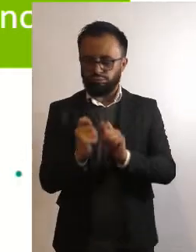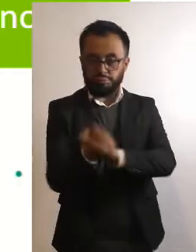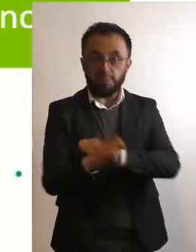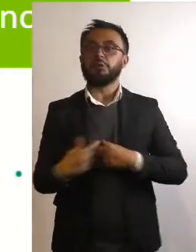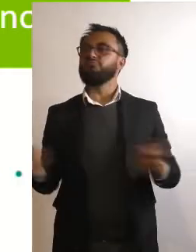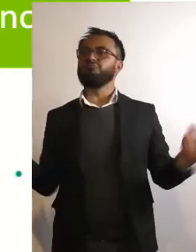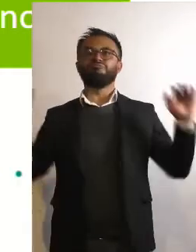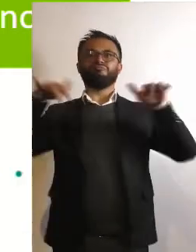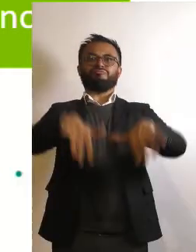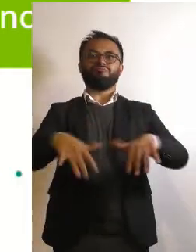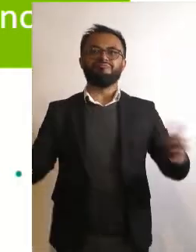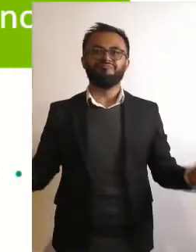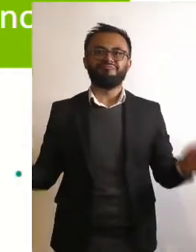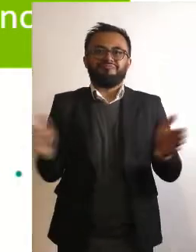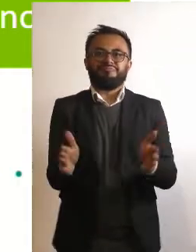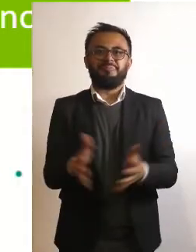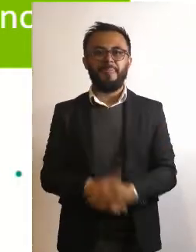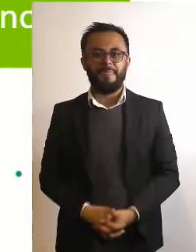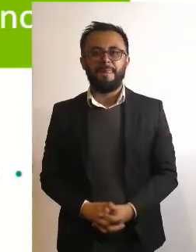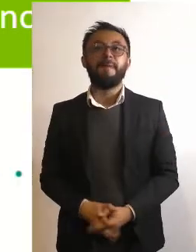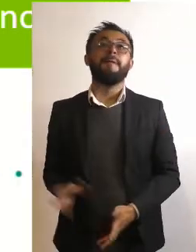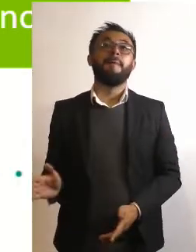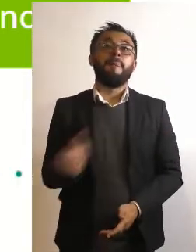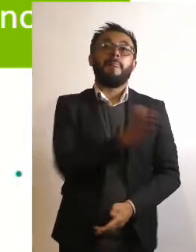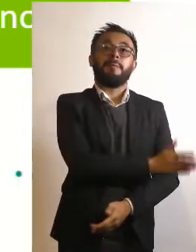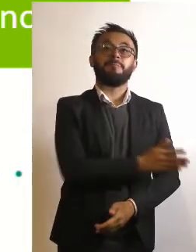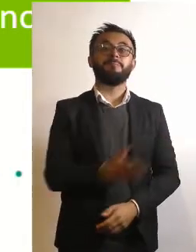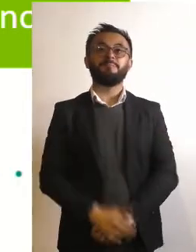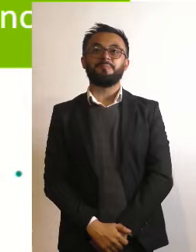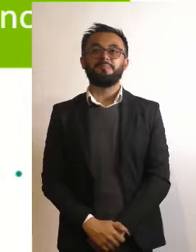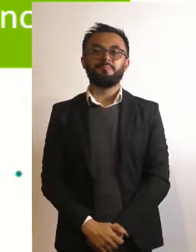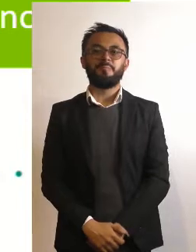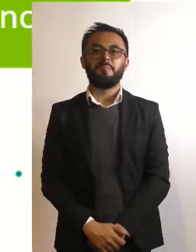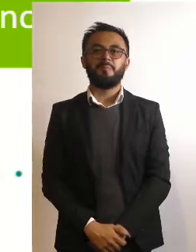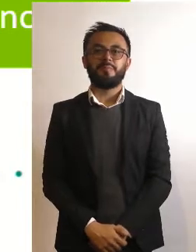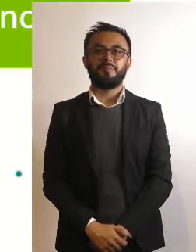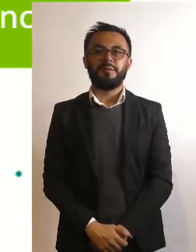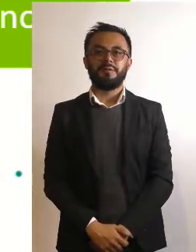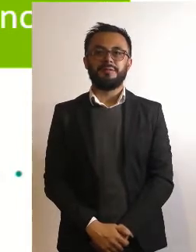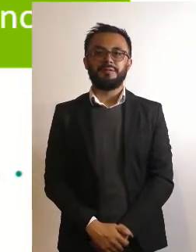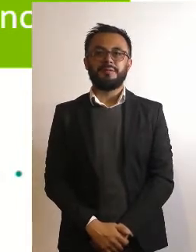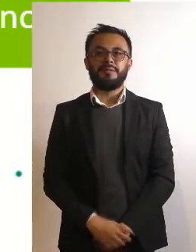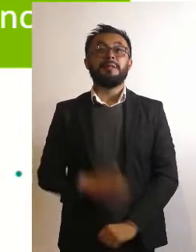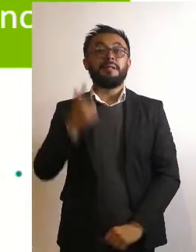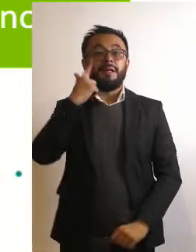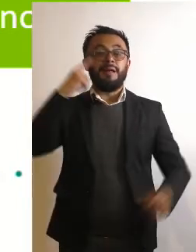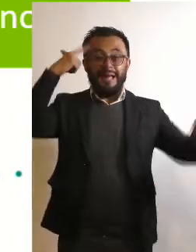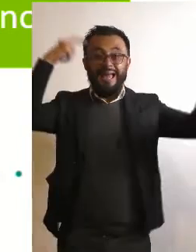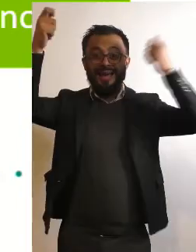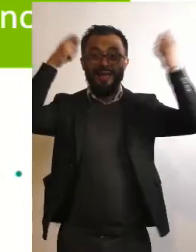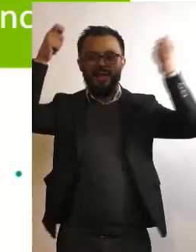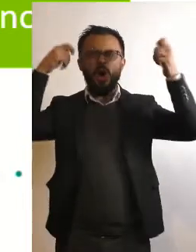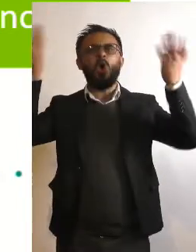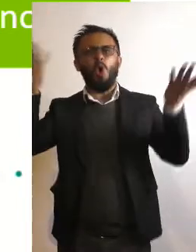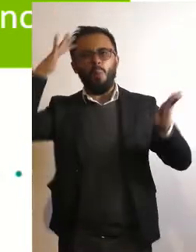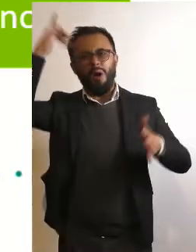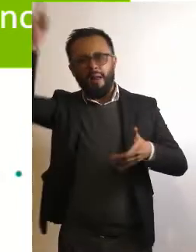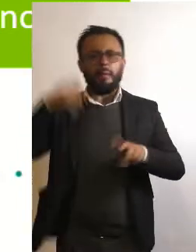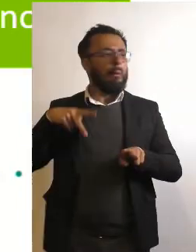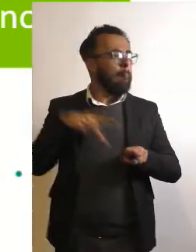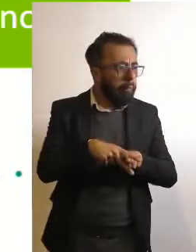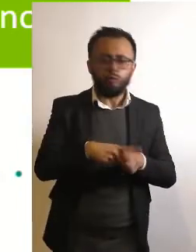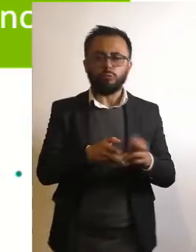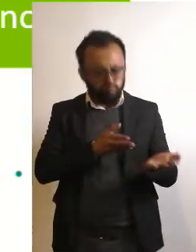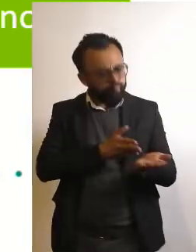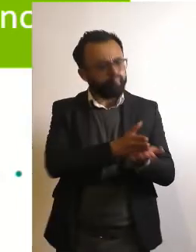Aquí vemos cómo se llevó a cabo la estructuración de esa estrategia de continuidad académica, en donde había una